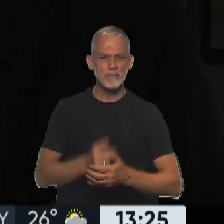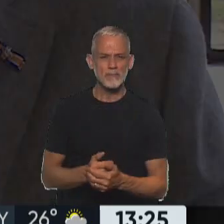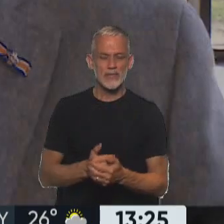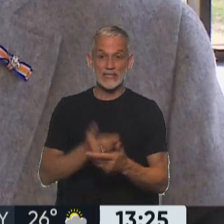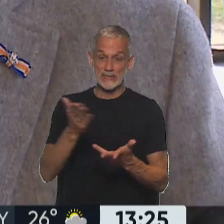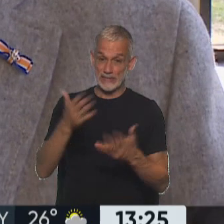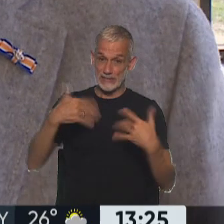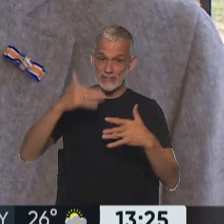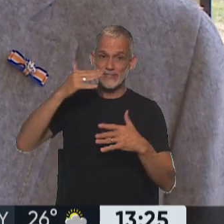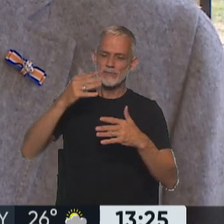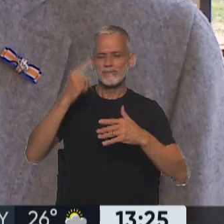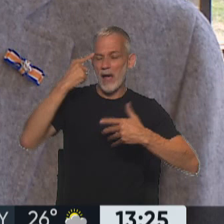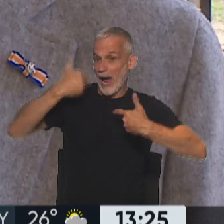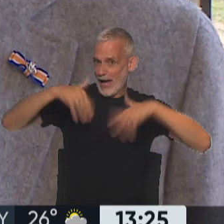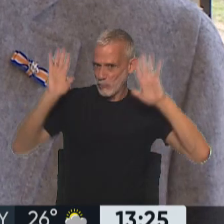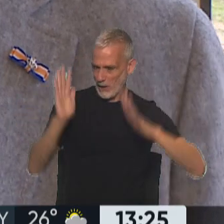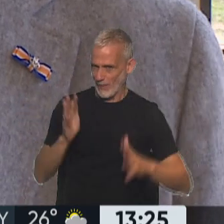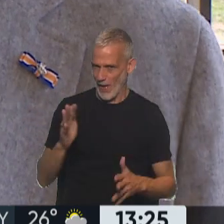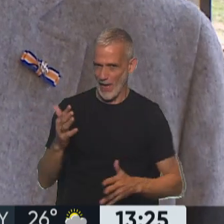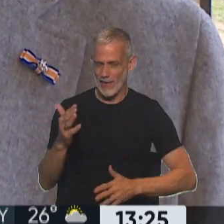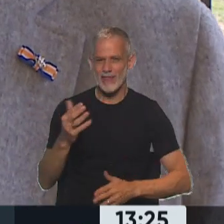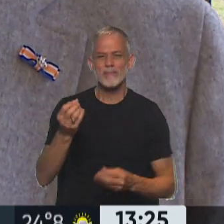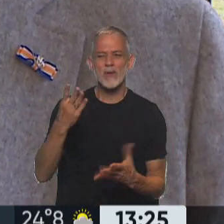Es una coincidencia. Y